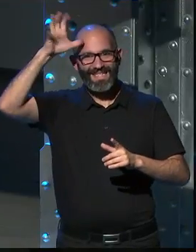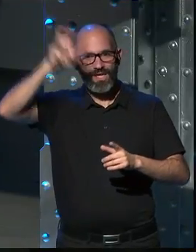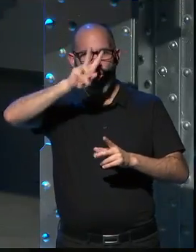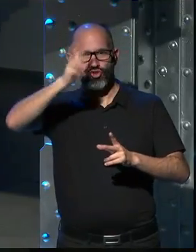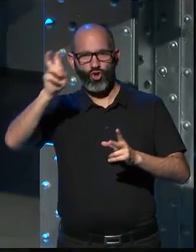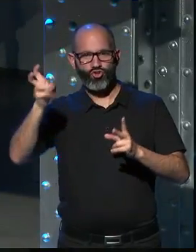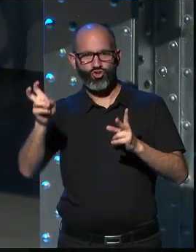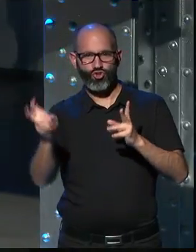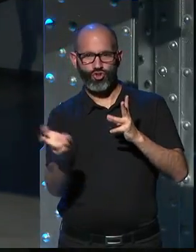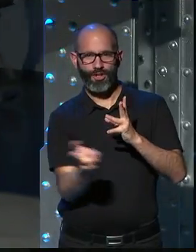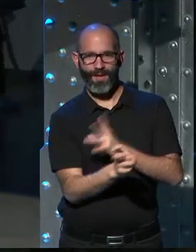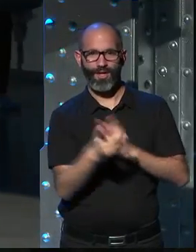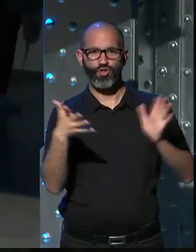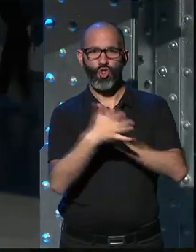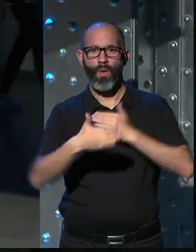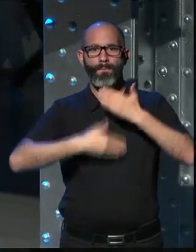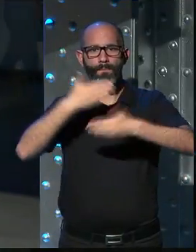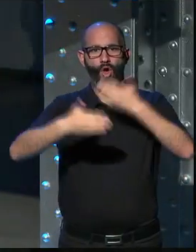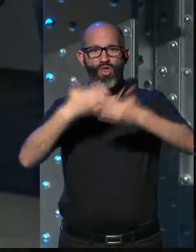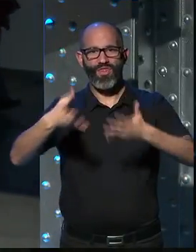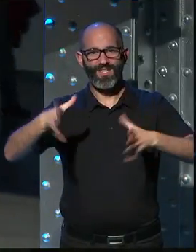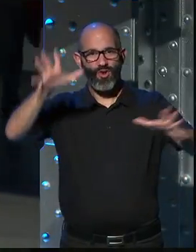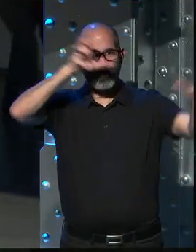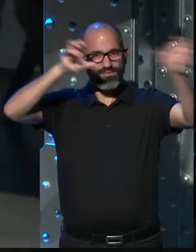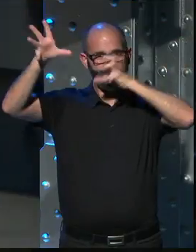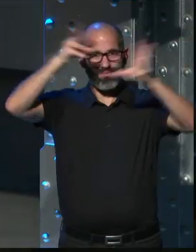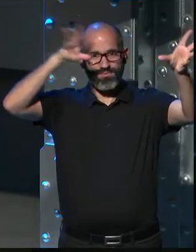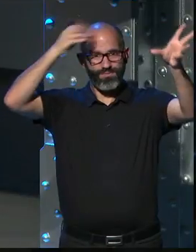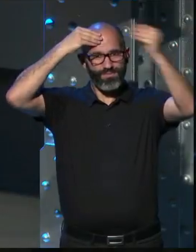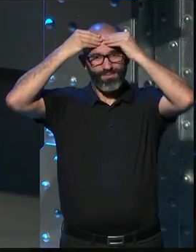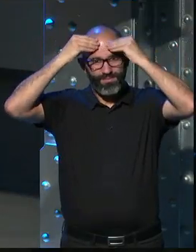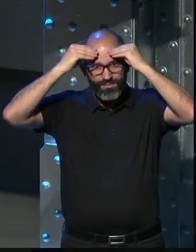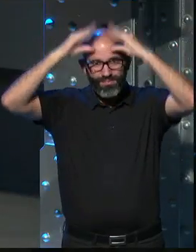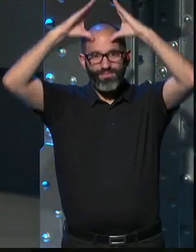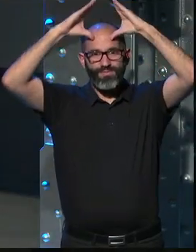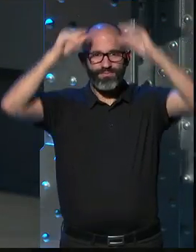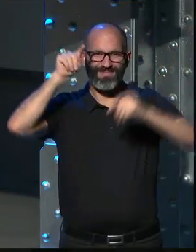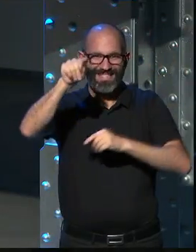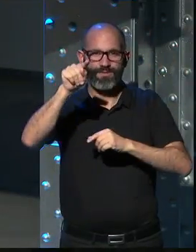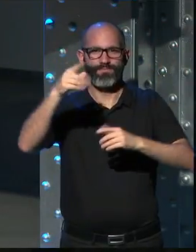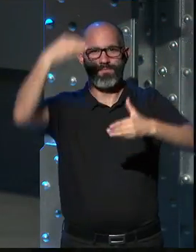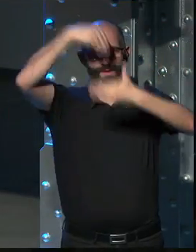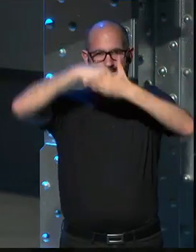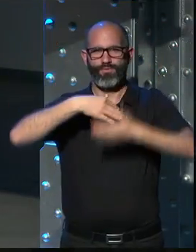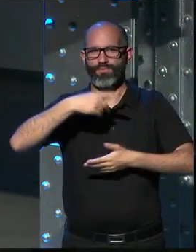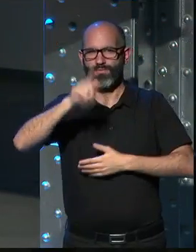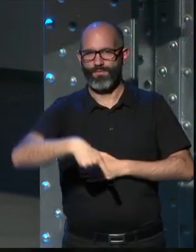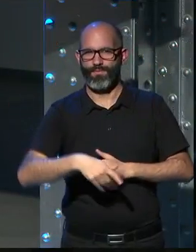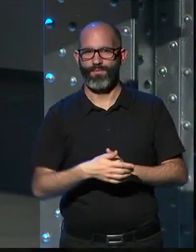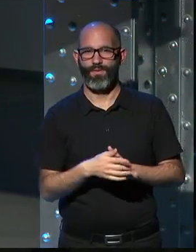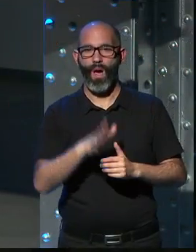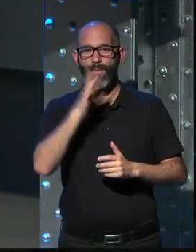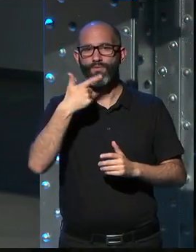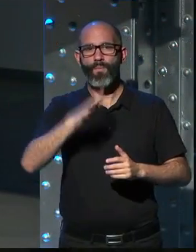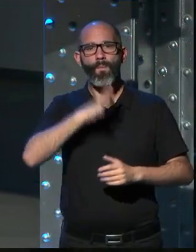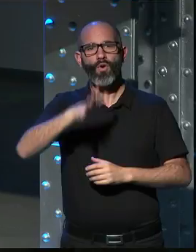nuestros procesos cognitivos. ¿Por qué las ilusiones son tan predominantes en nuestra percepción? Una razón fundamental